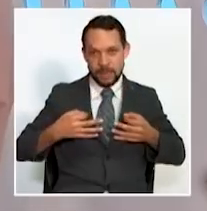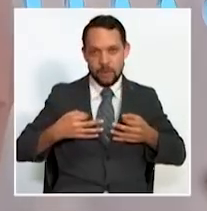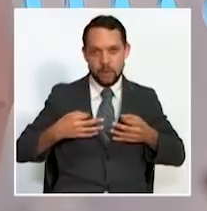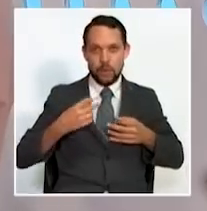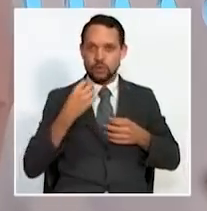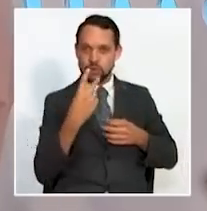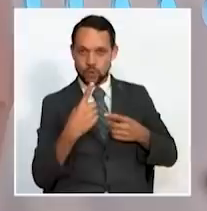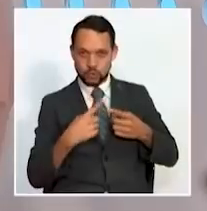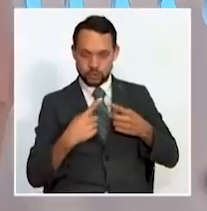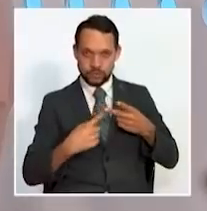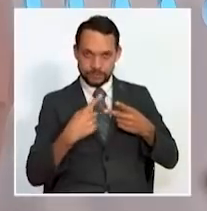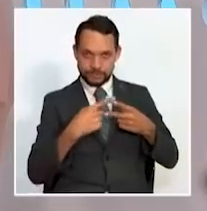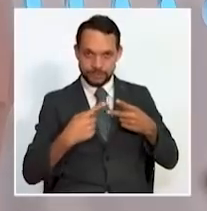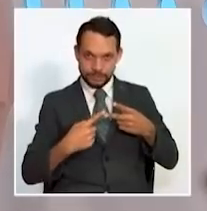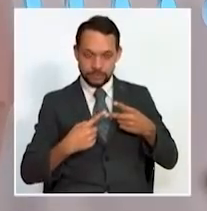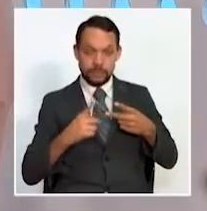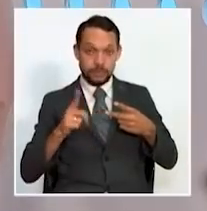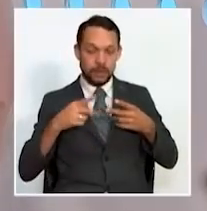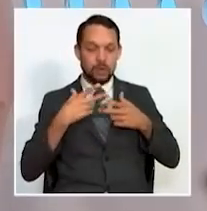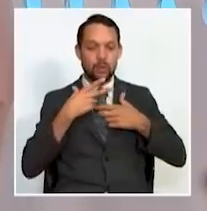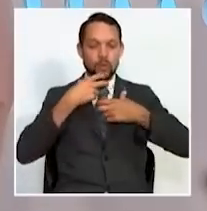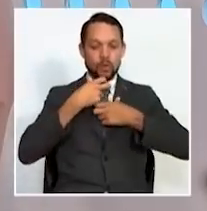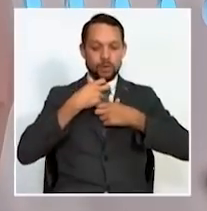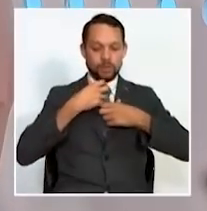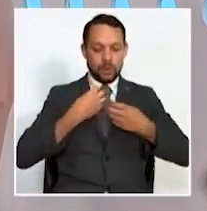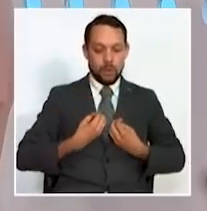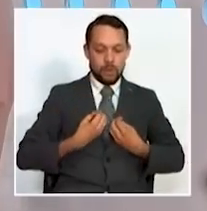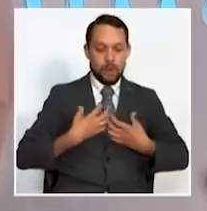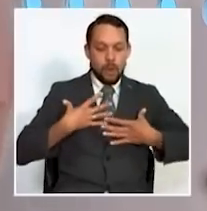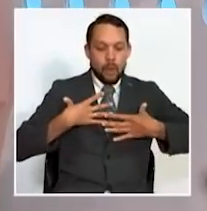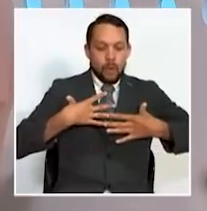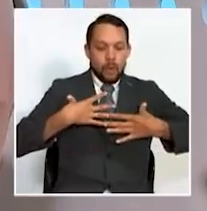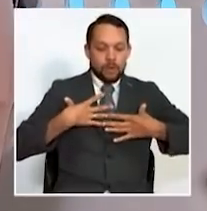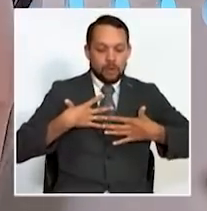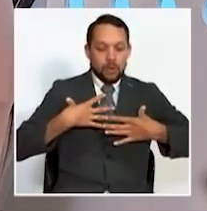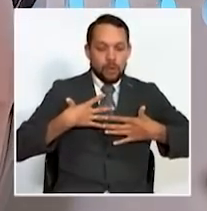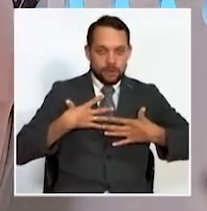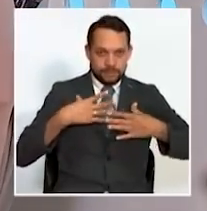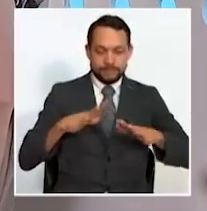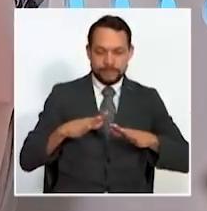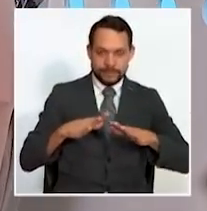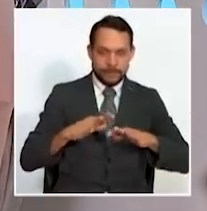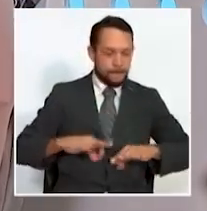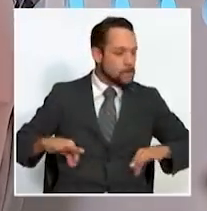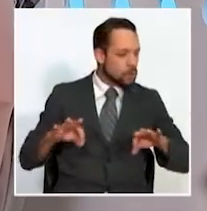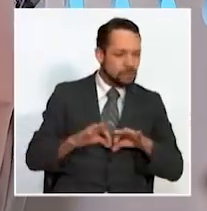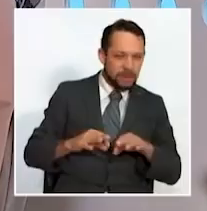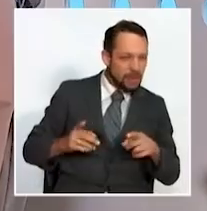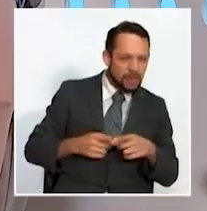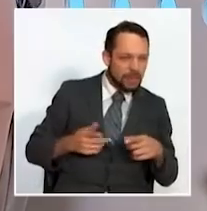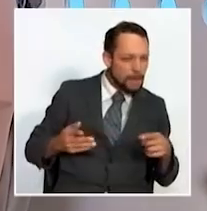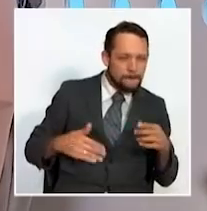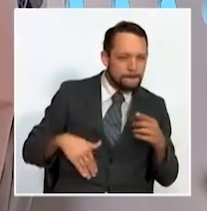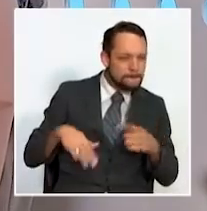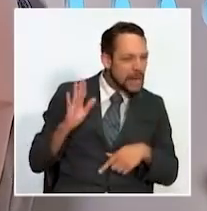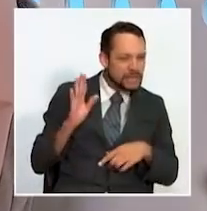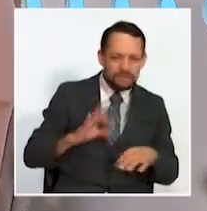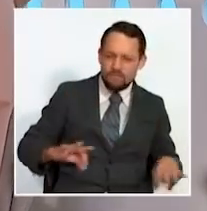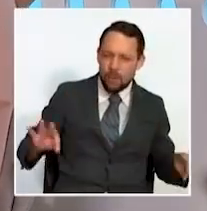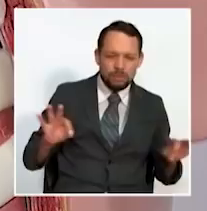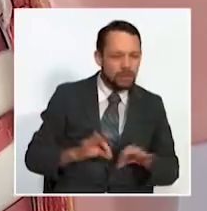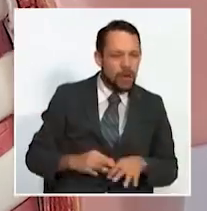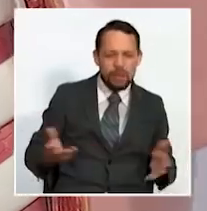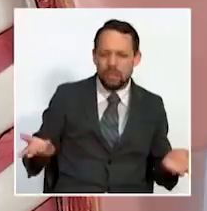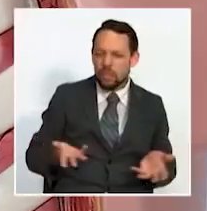los pulmones, para coger los dos pulmones. Pero quiero que veamos la parte más superficial. En la parte más superficial encontramos